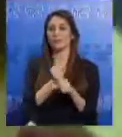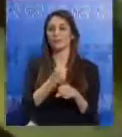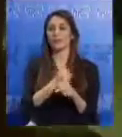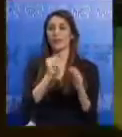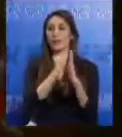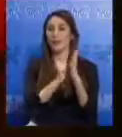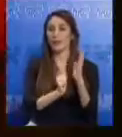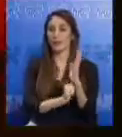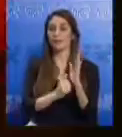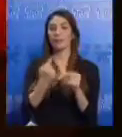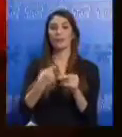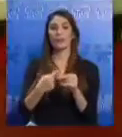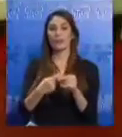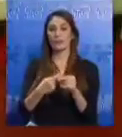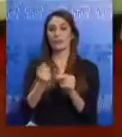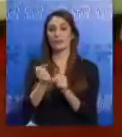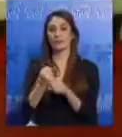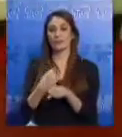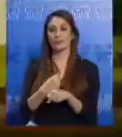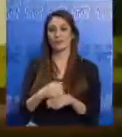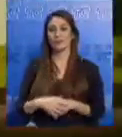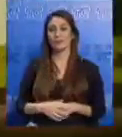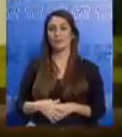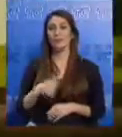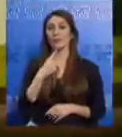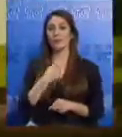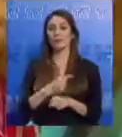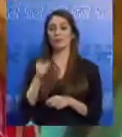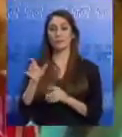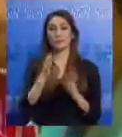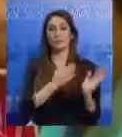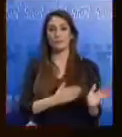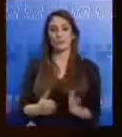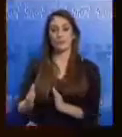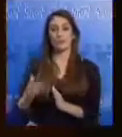que se suscribirá en Quito, ¿no? Ecuador pretende sellar los planes